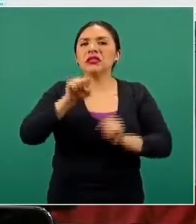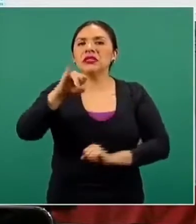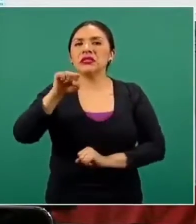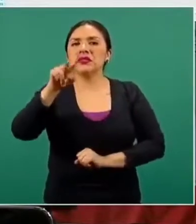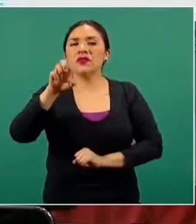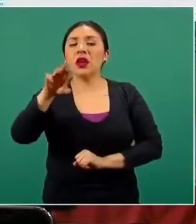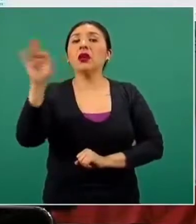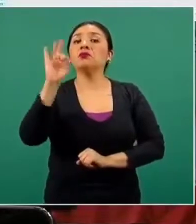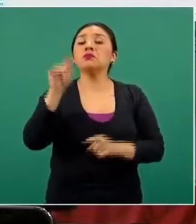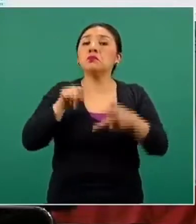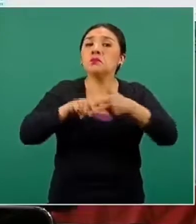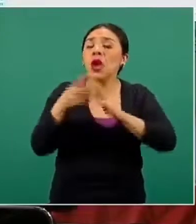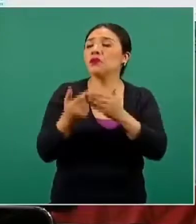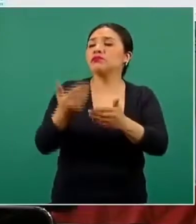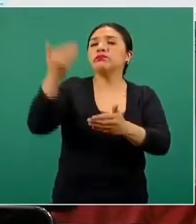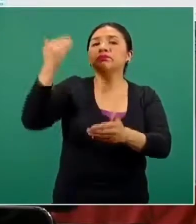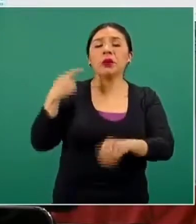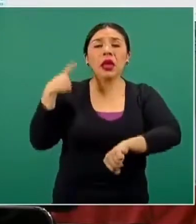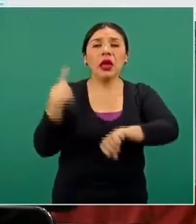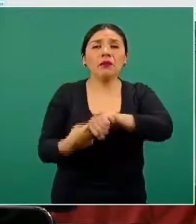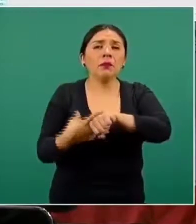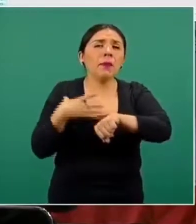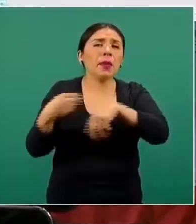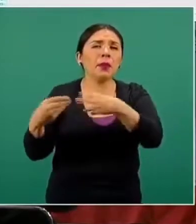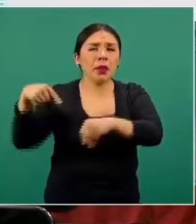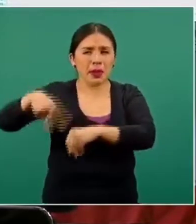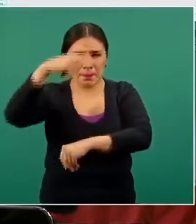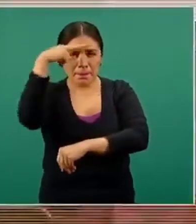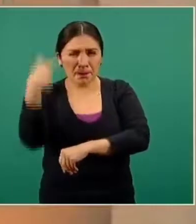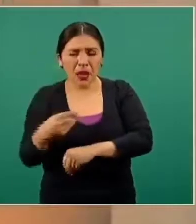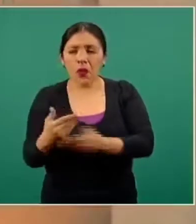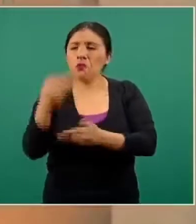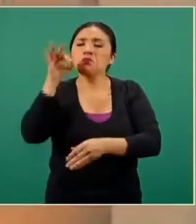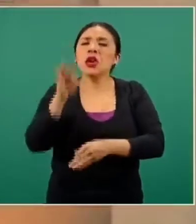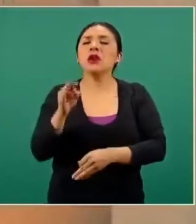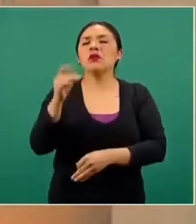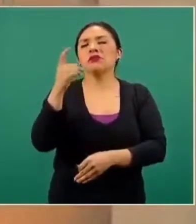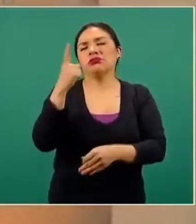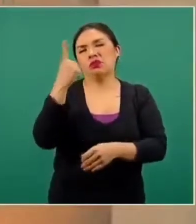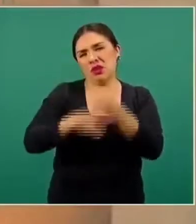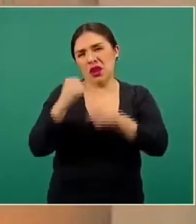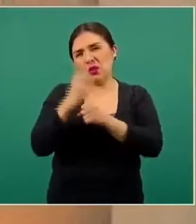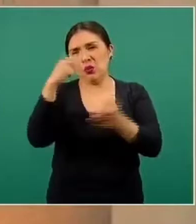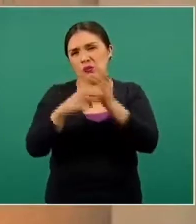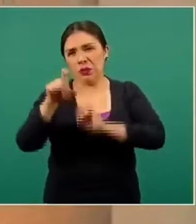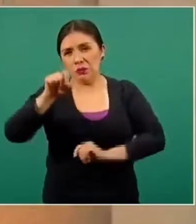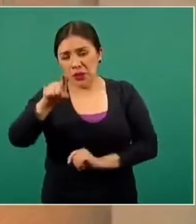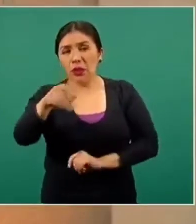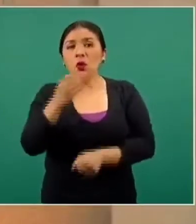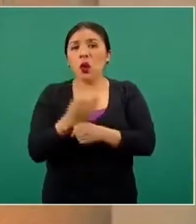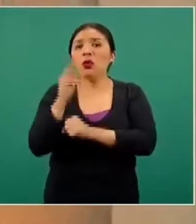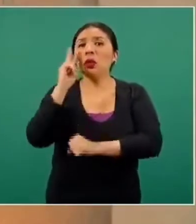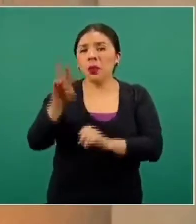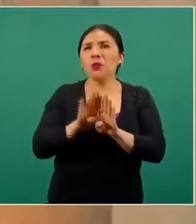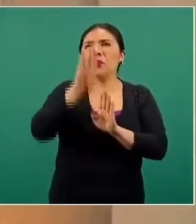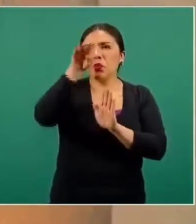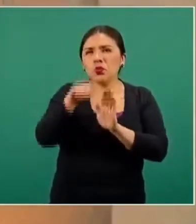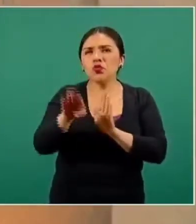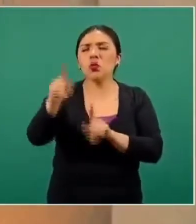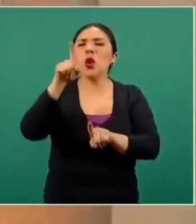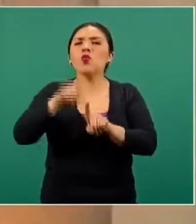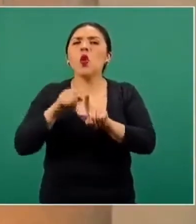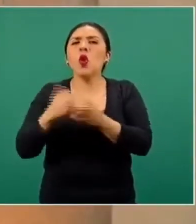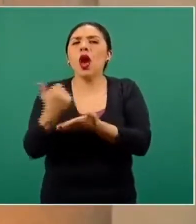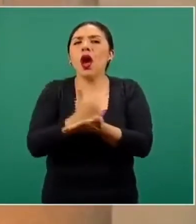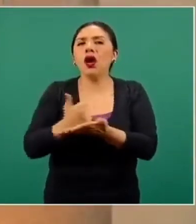inició la pandemia y epidemia en México en el 2020. Los podemos ver distribuidos en la curva de color